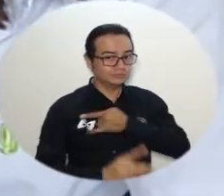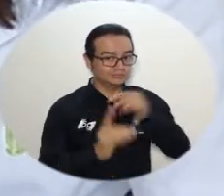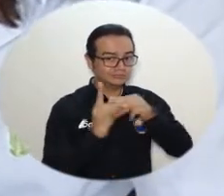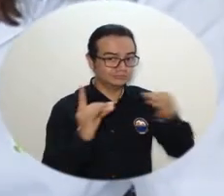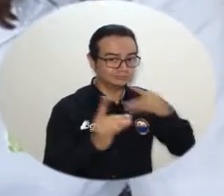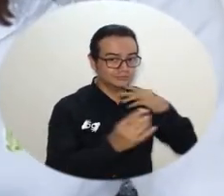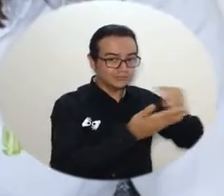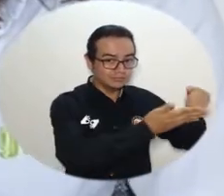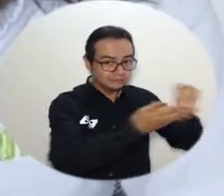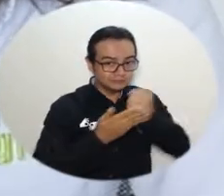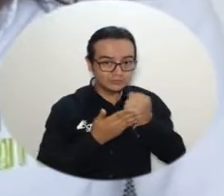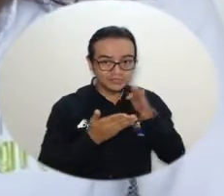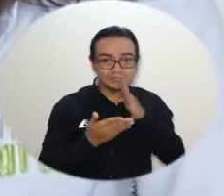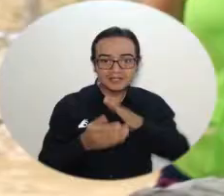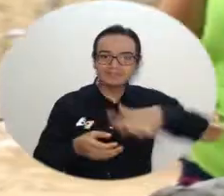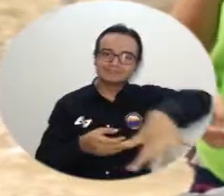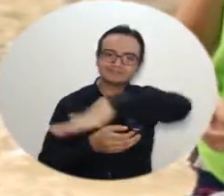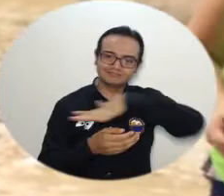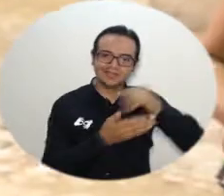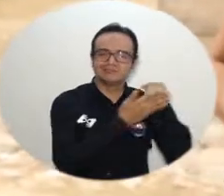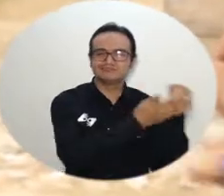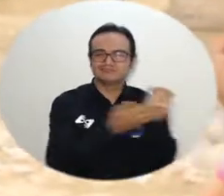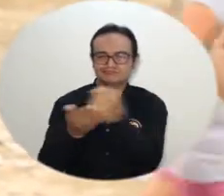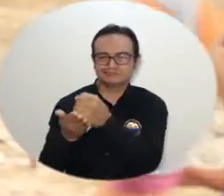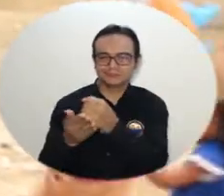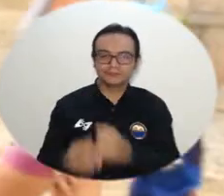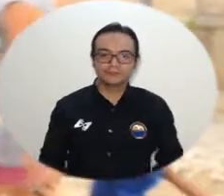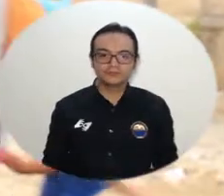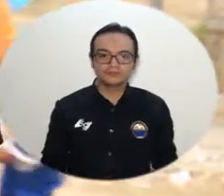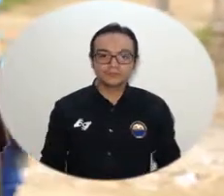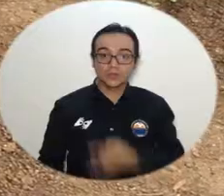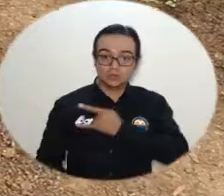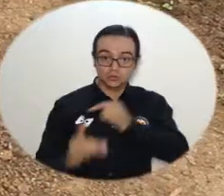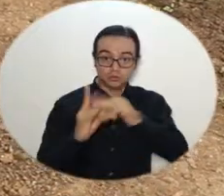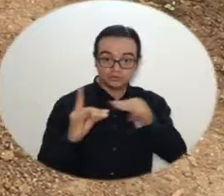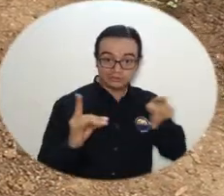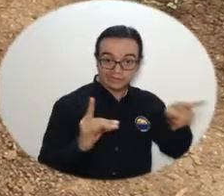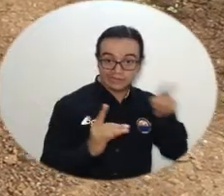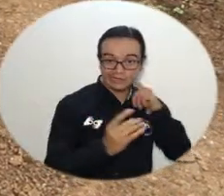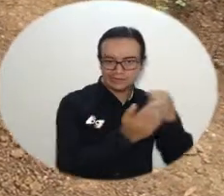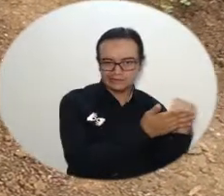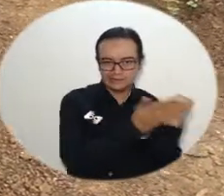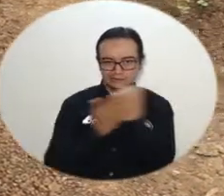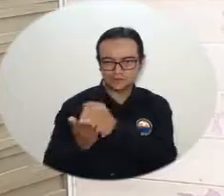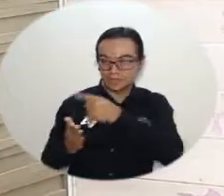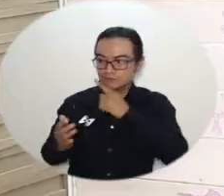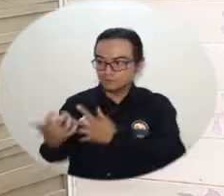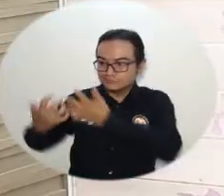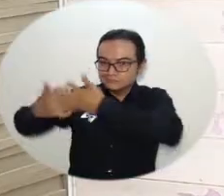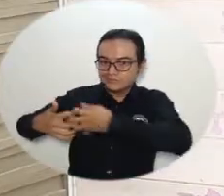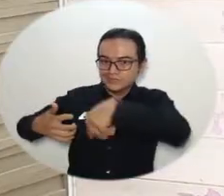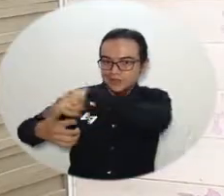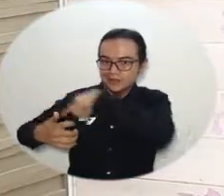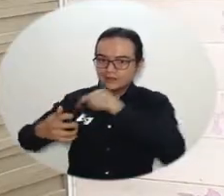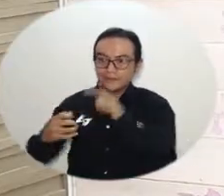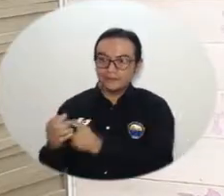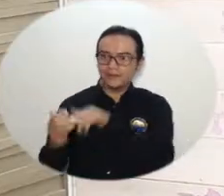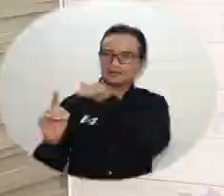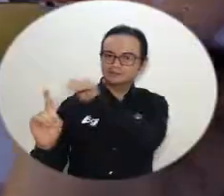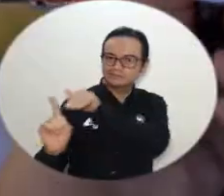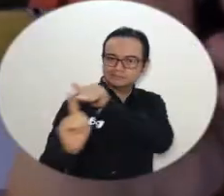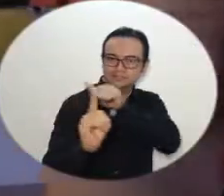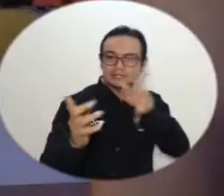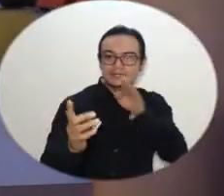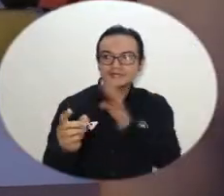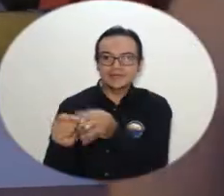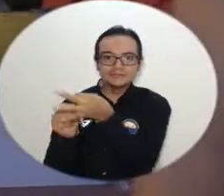haciendo a los diferentes emprendimientos de la región. Con el respaldo de la Universidad del Magdalena, Tierra Grata seguirá trabajando en la intervención comunitaria para cambiar